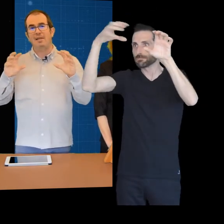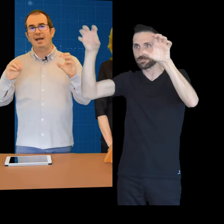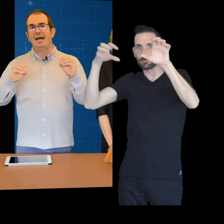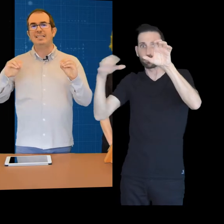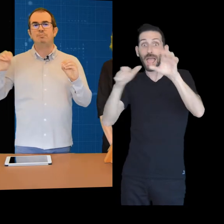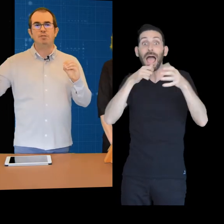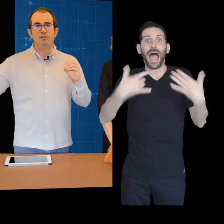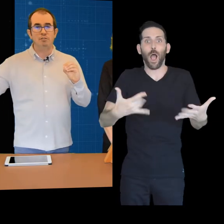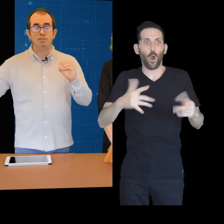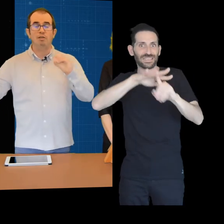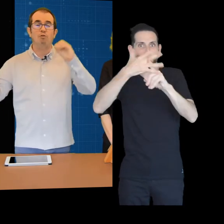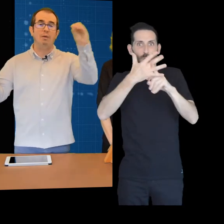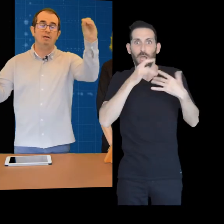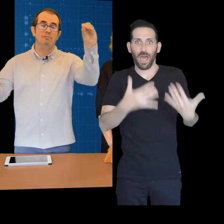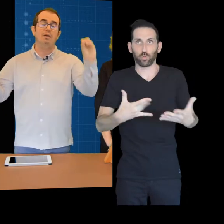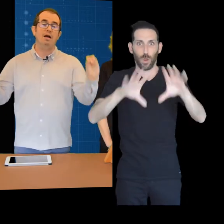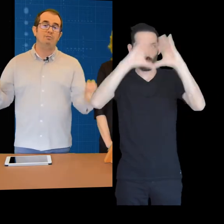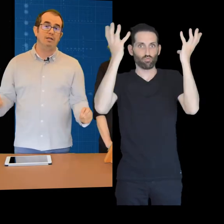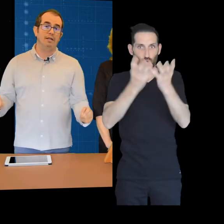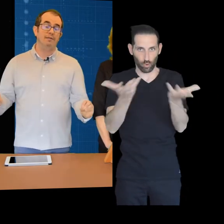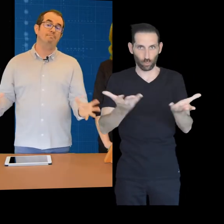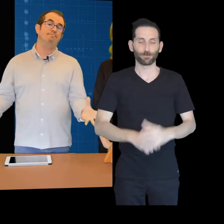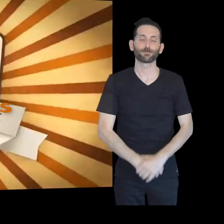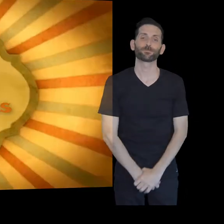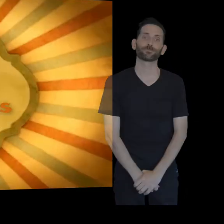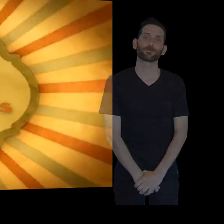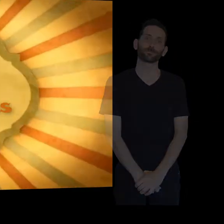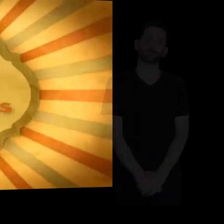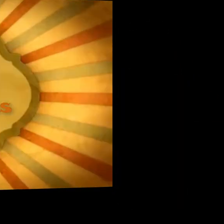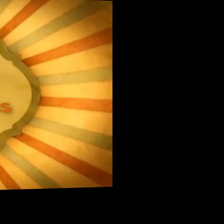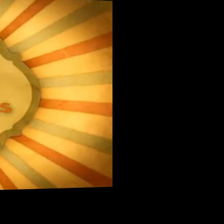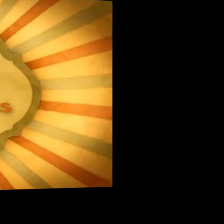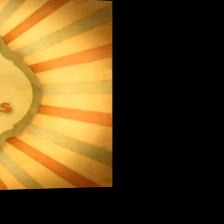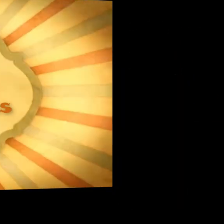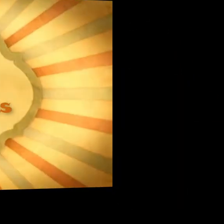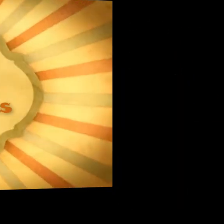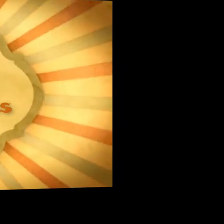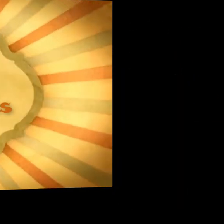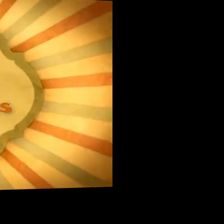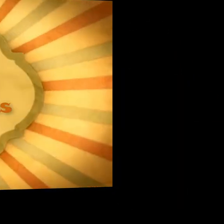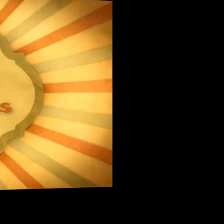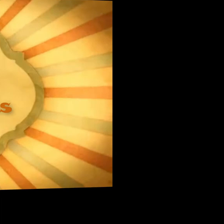se desplazarían ata as posicións que ocupan na actualidade.